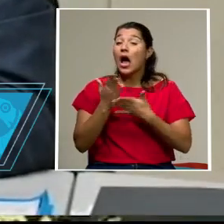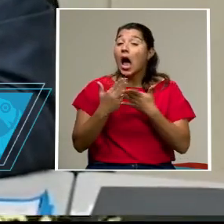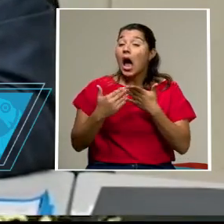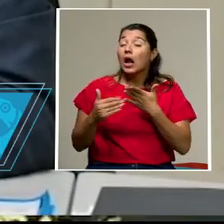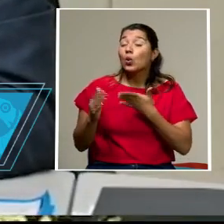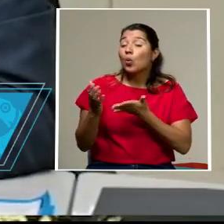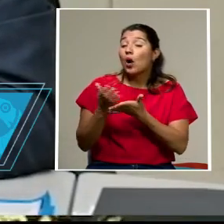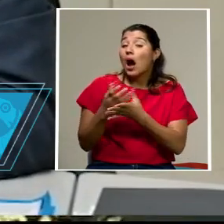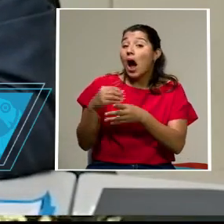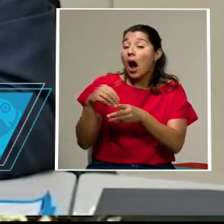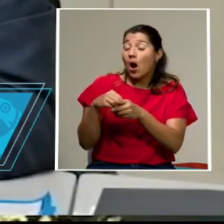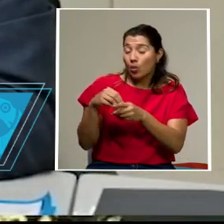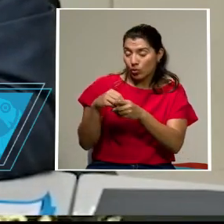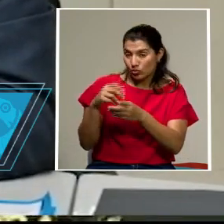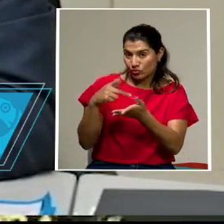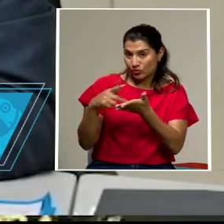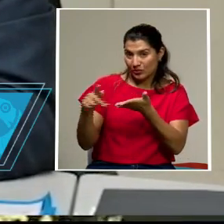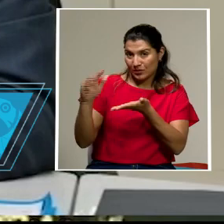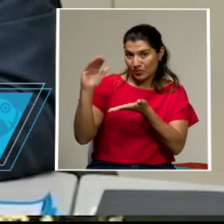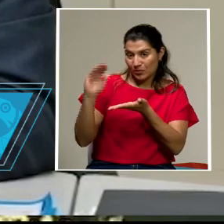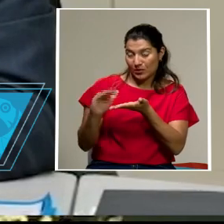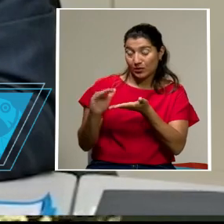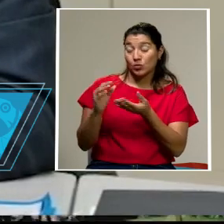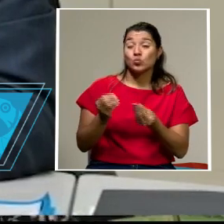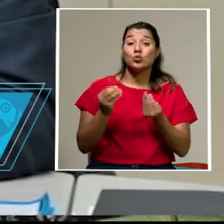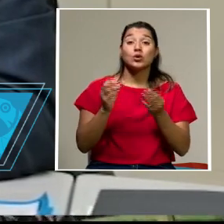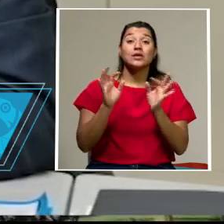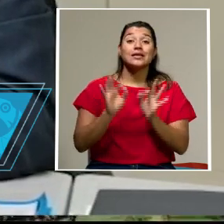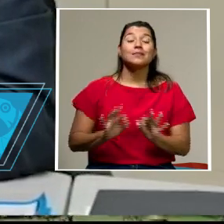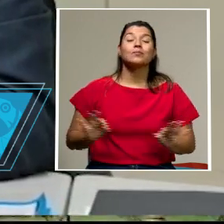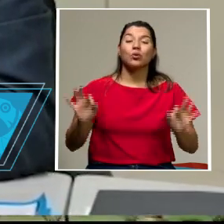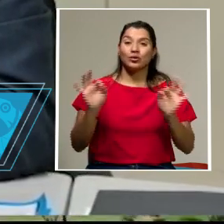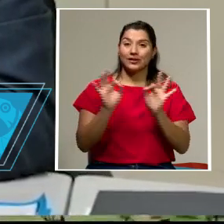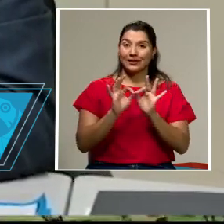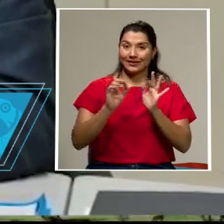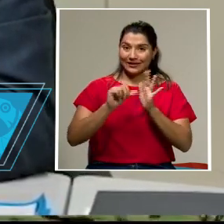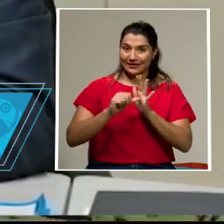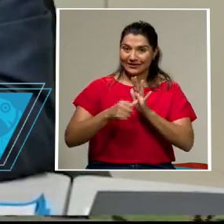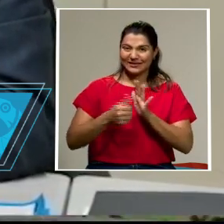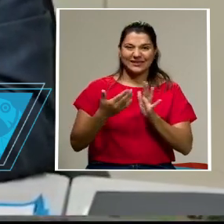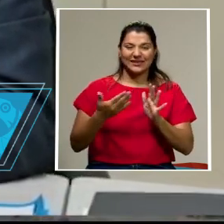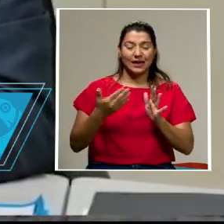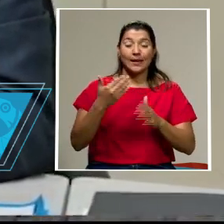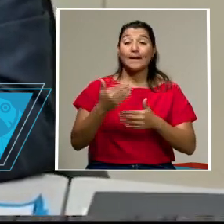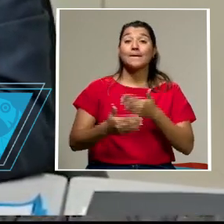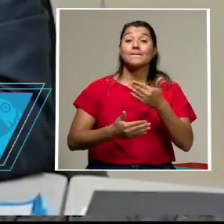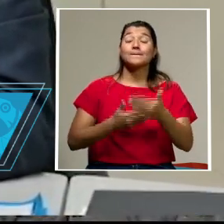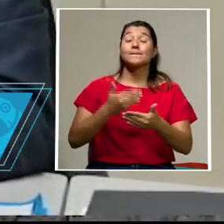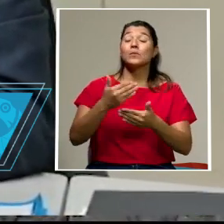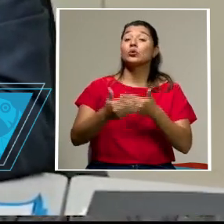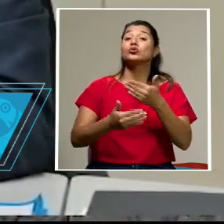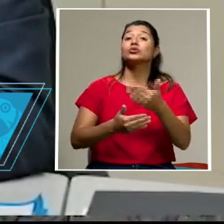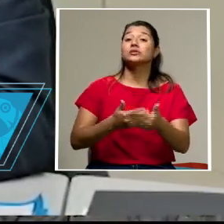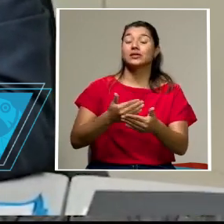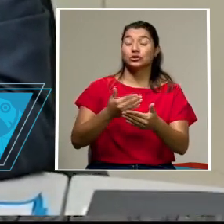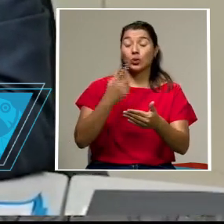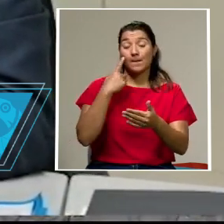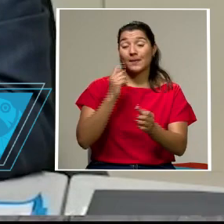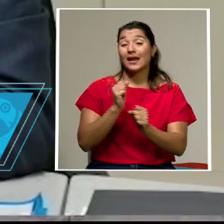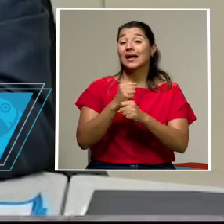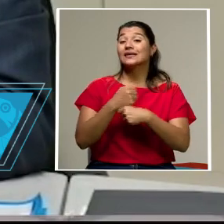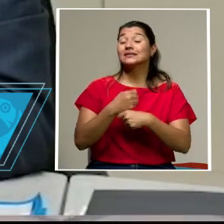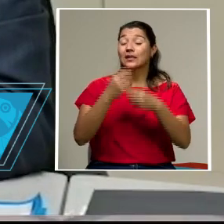direccionados para pagar este rubro, es importante destacar que el proceso de formulación del presupuesto del Poder